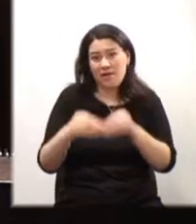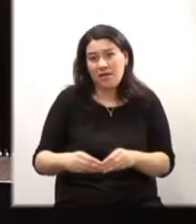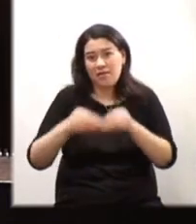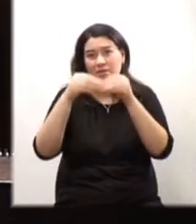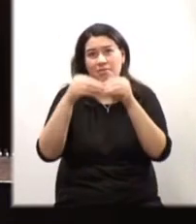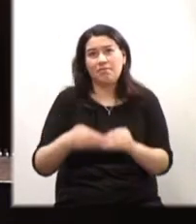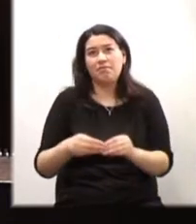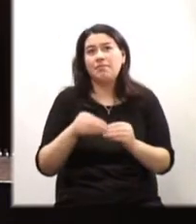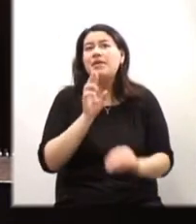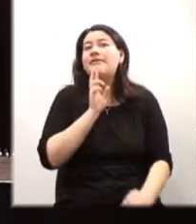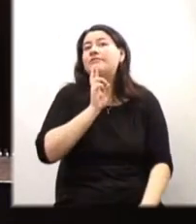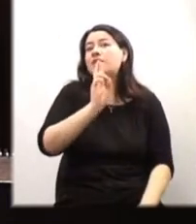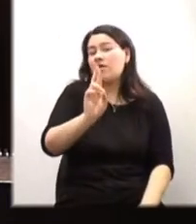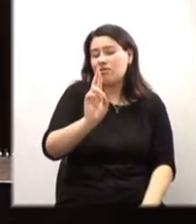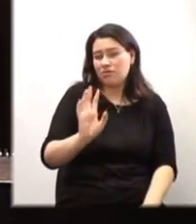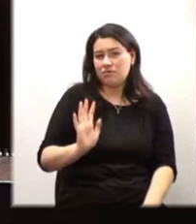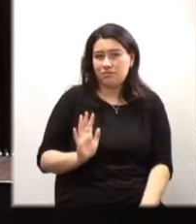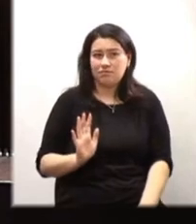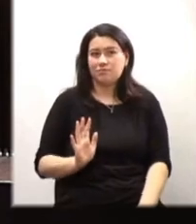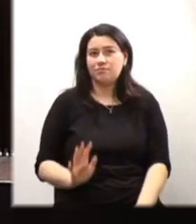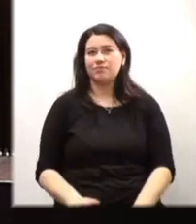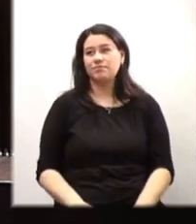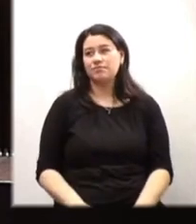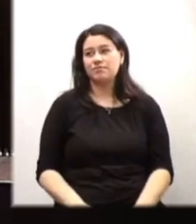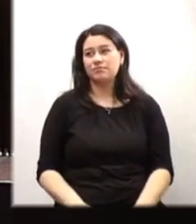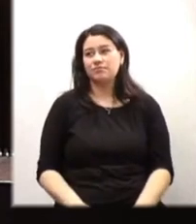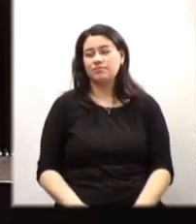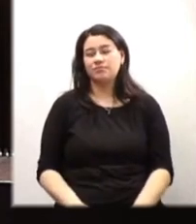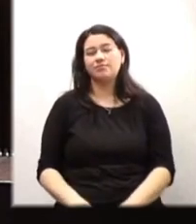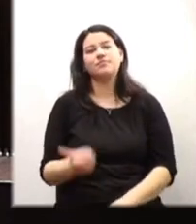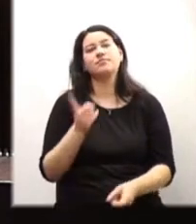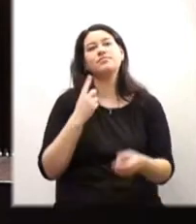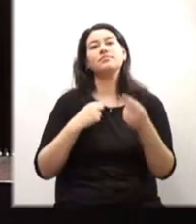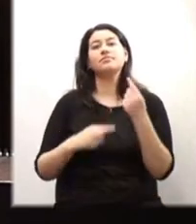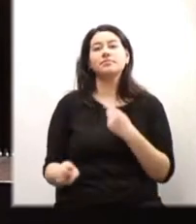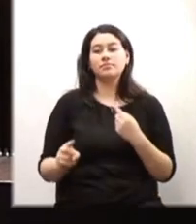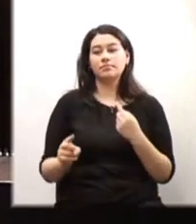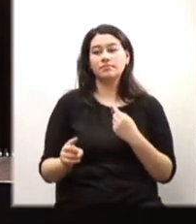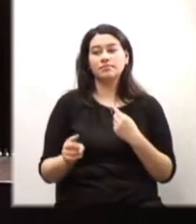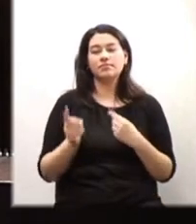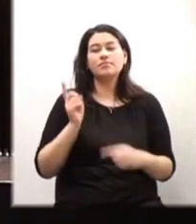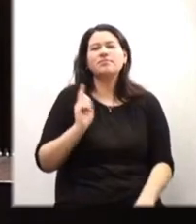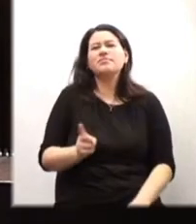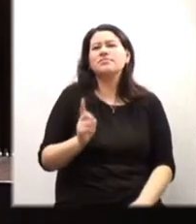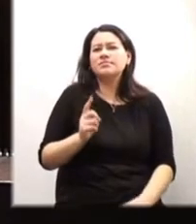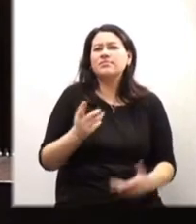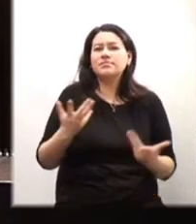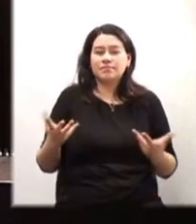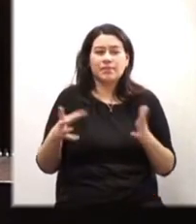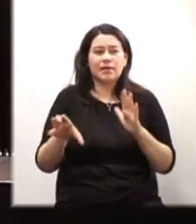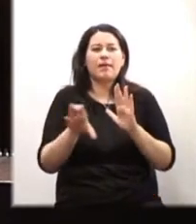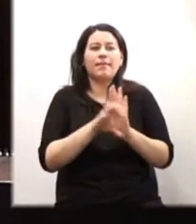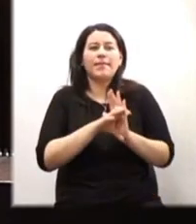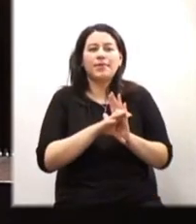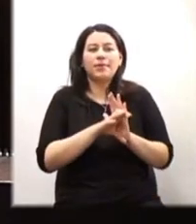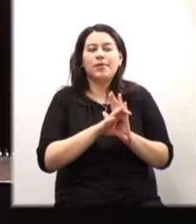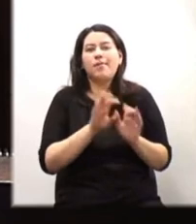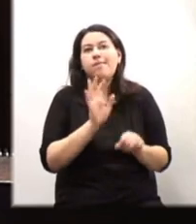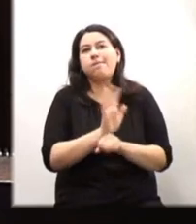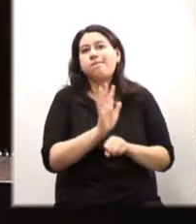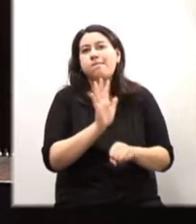darle ese resultado. Entonces, lo que tenemos en este capítulo es como